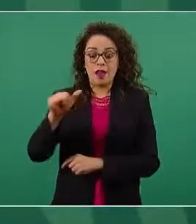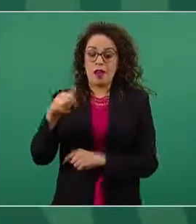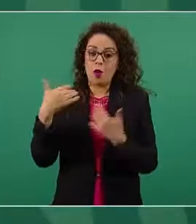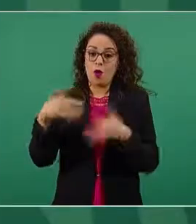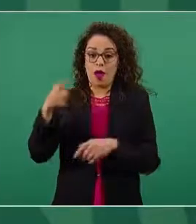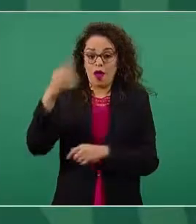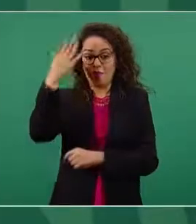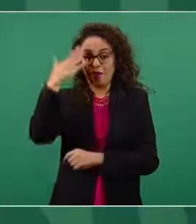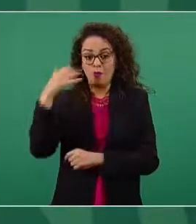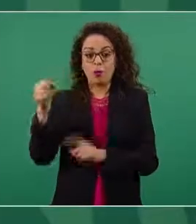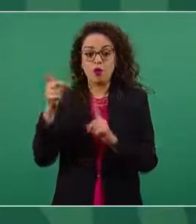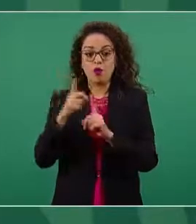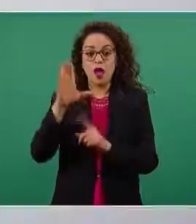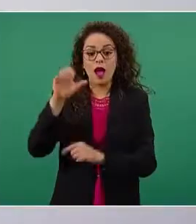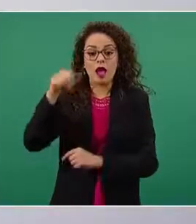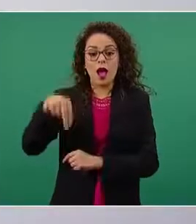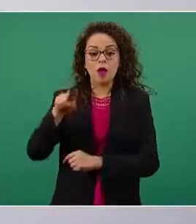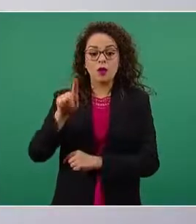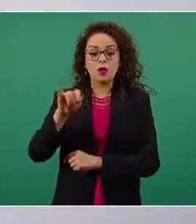en Canutillo.